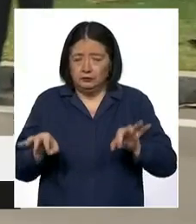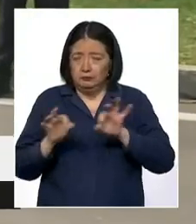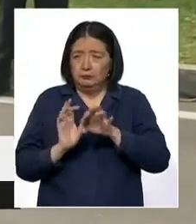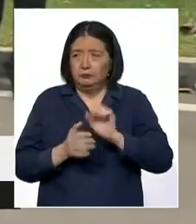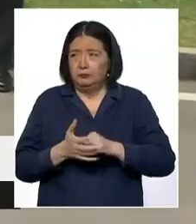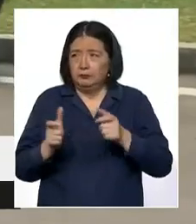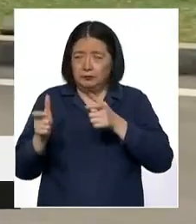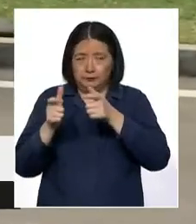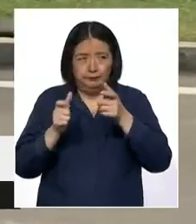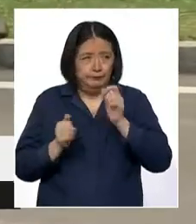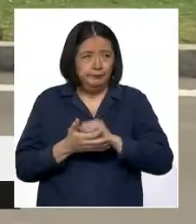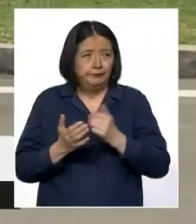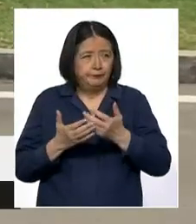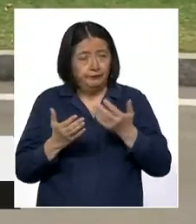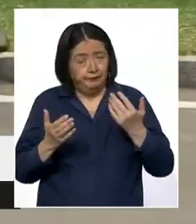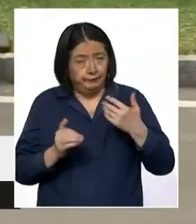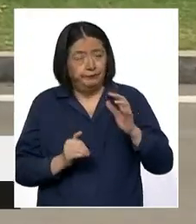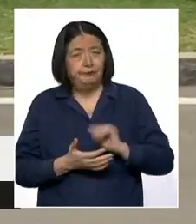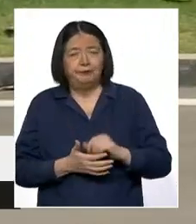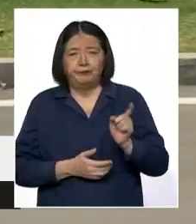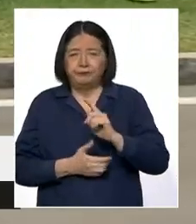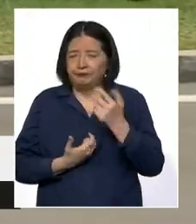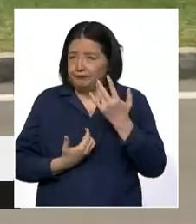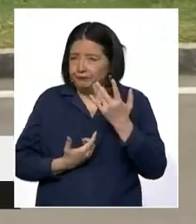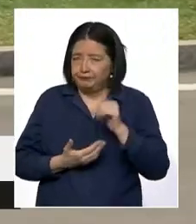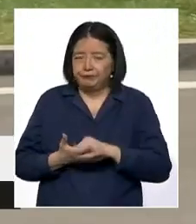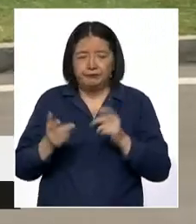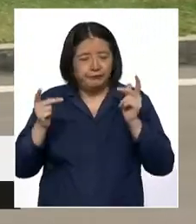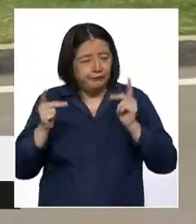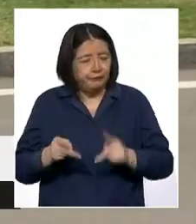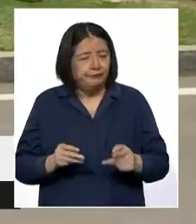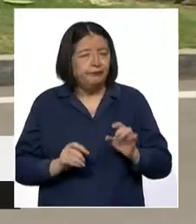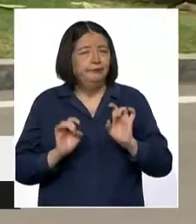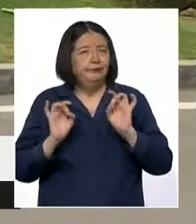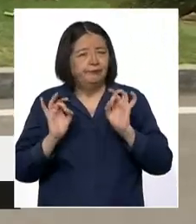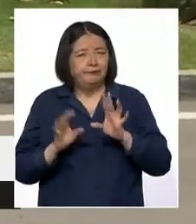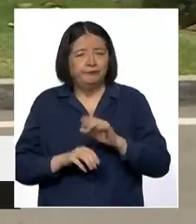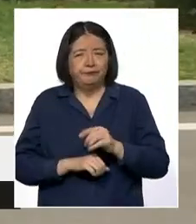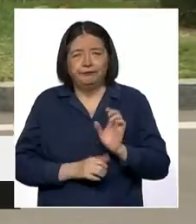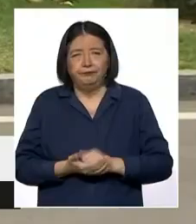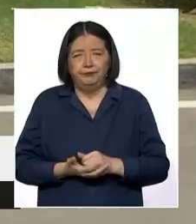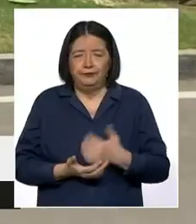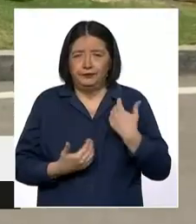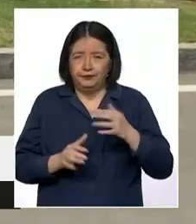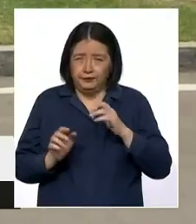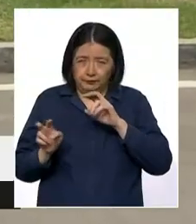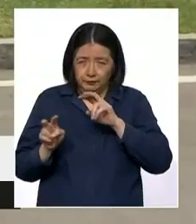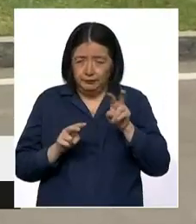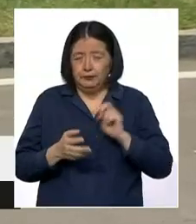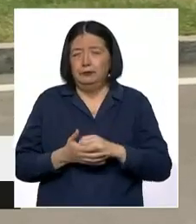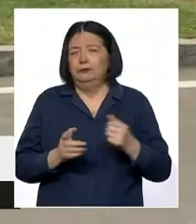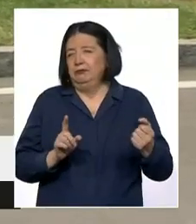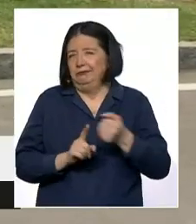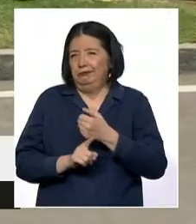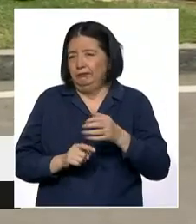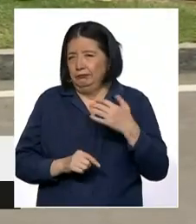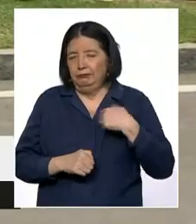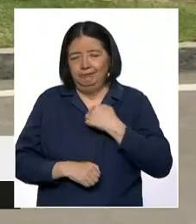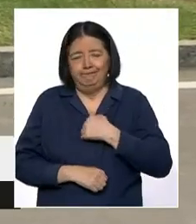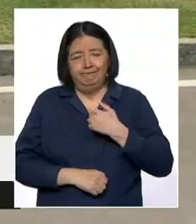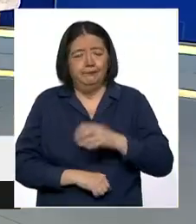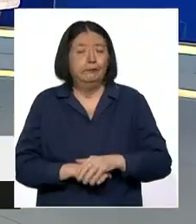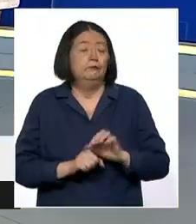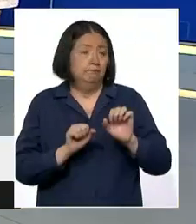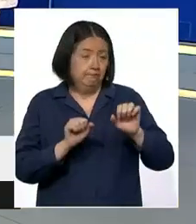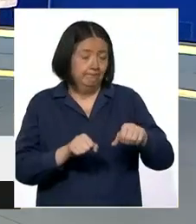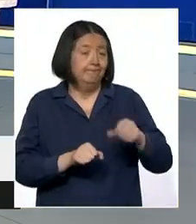todo de fiscalización, antes de, para no esperar que pueda suceder alguna tragedia o estos hechos, como hemos visto, de peleas que son lamentables. Lorena. Por